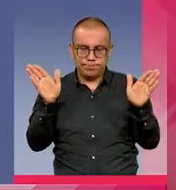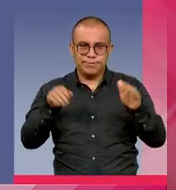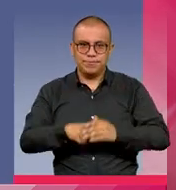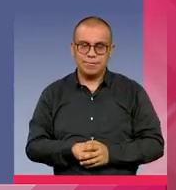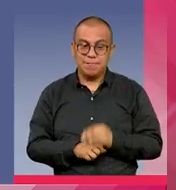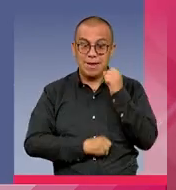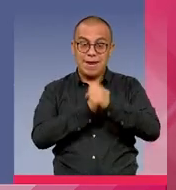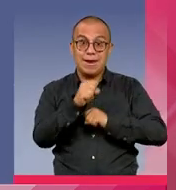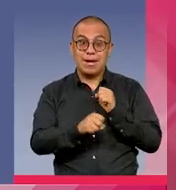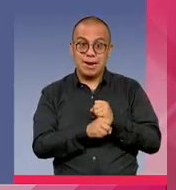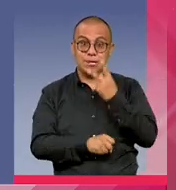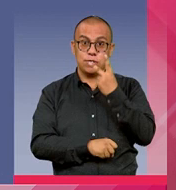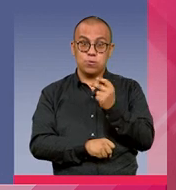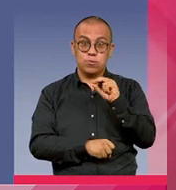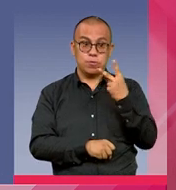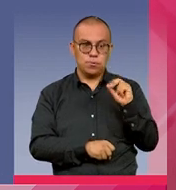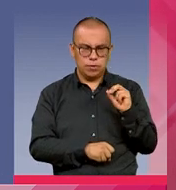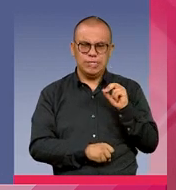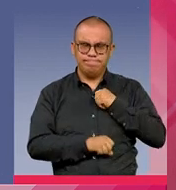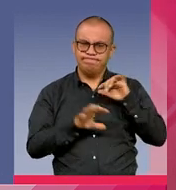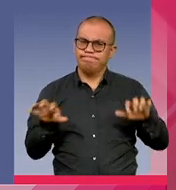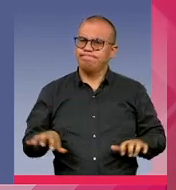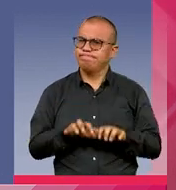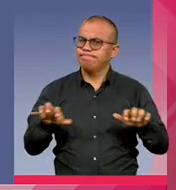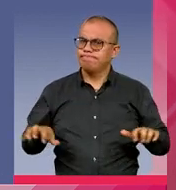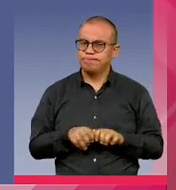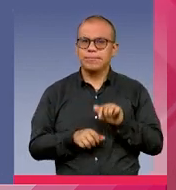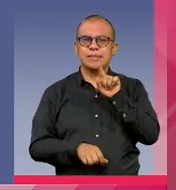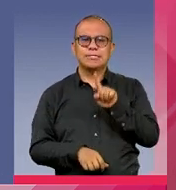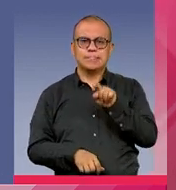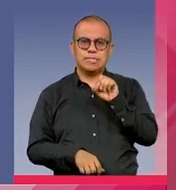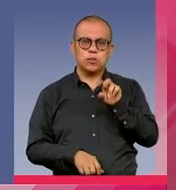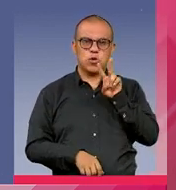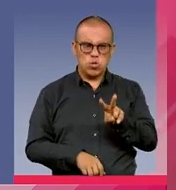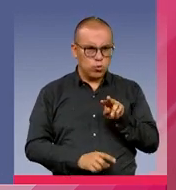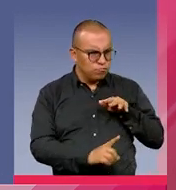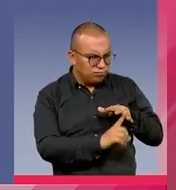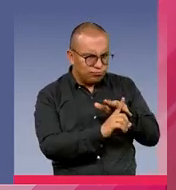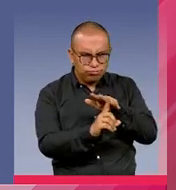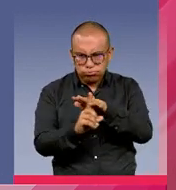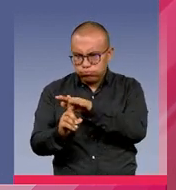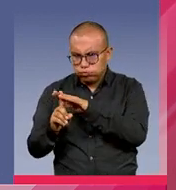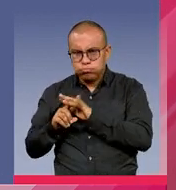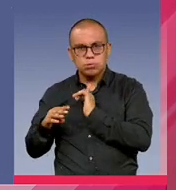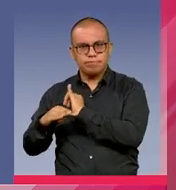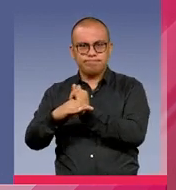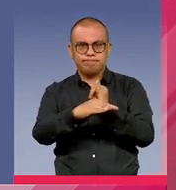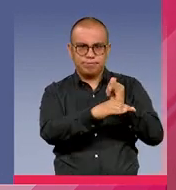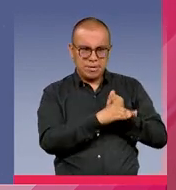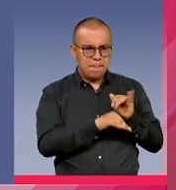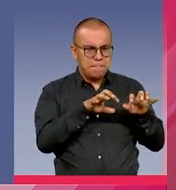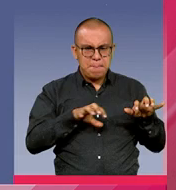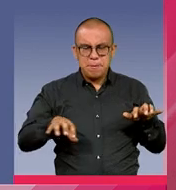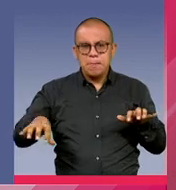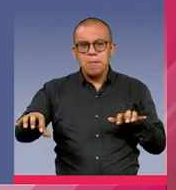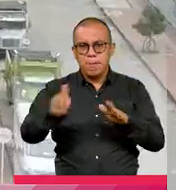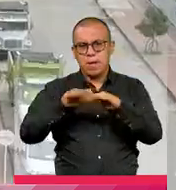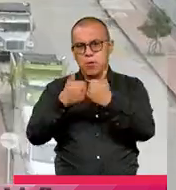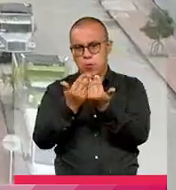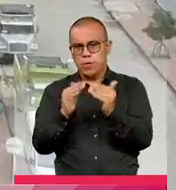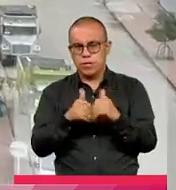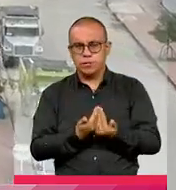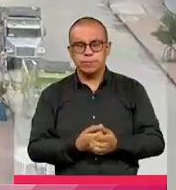ya se adjudicó un proceso licitatorio para ejecutar 102 intervenciones en 102 sedes educativas de la ciudad